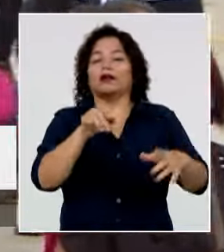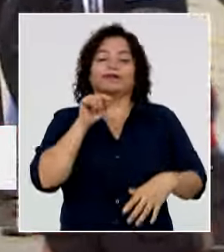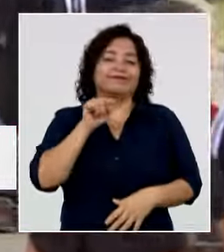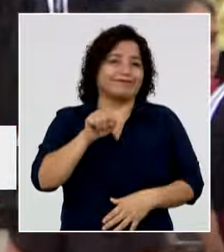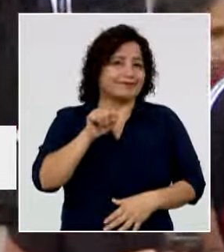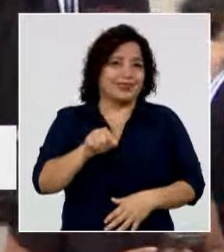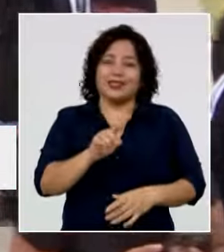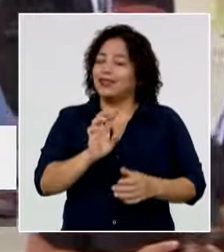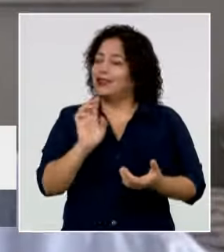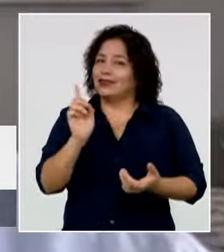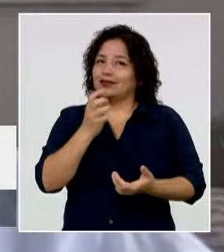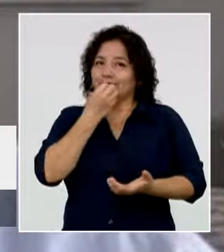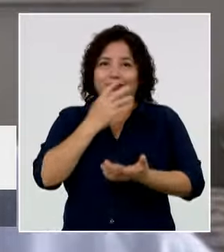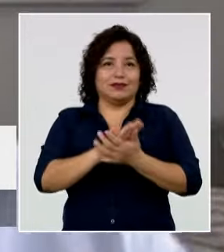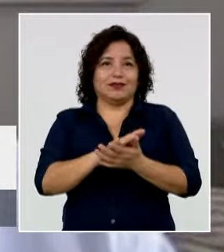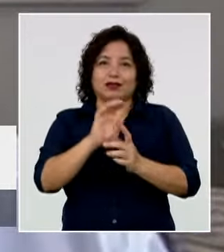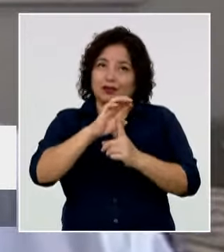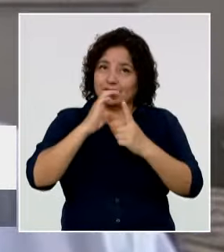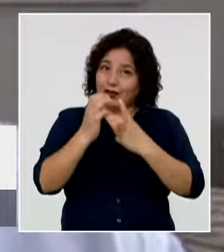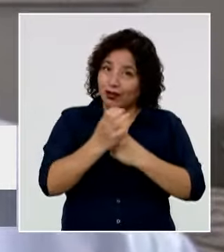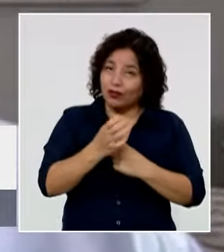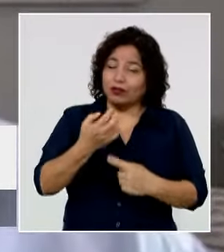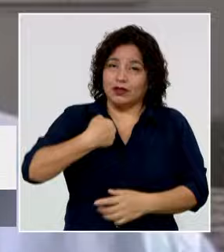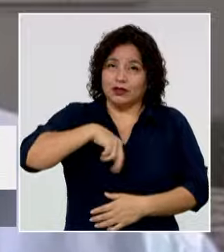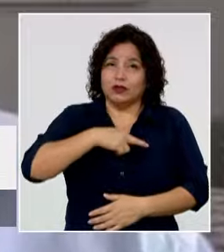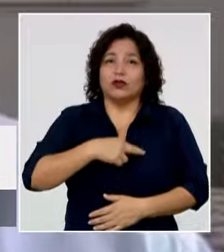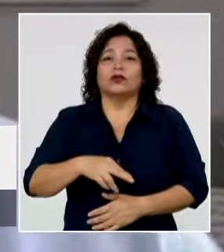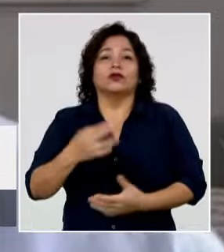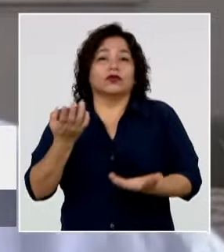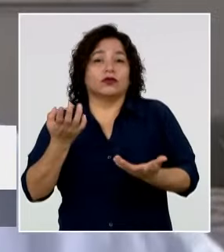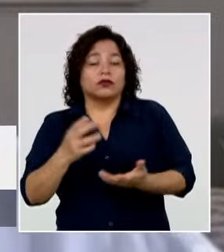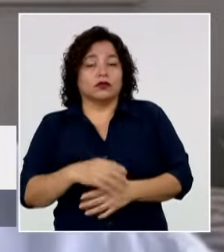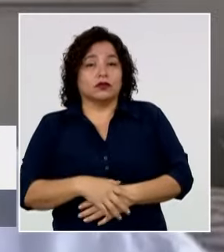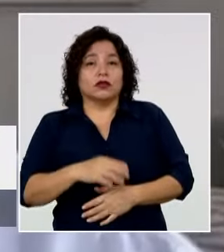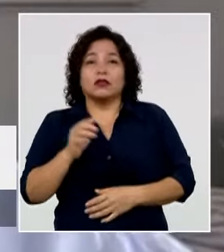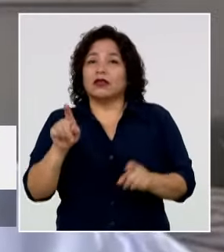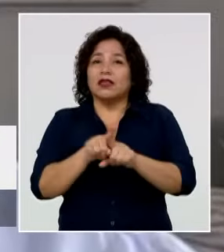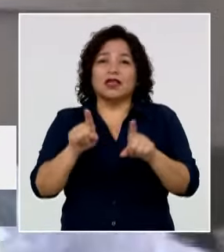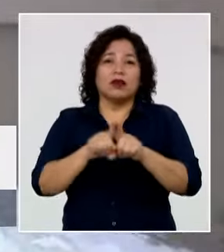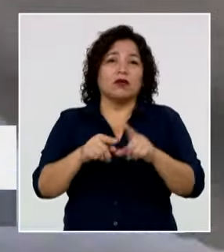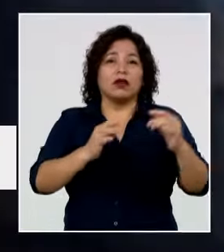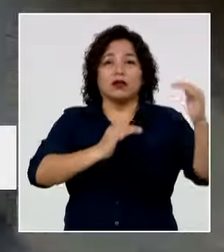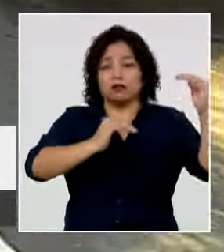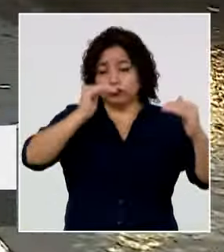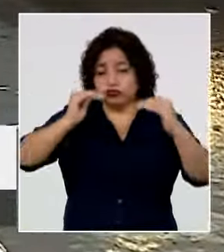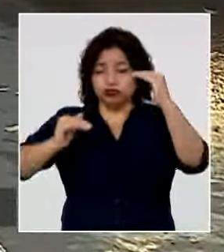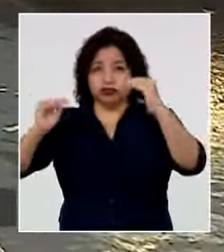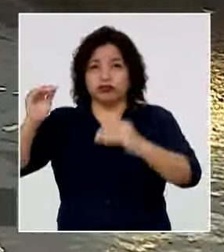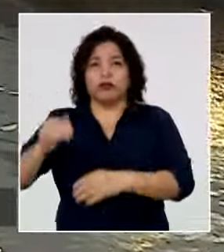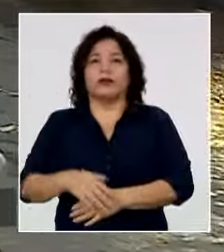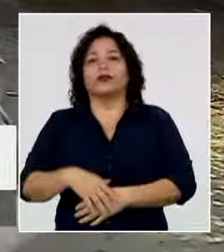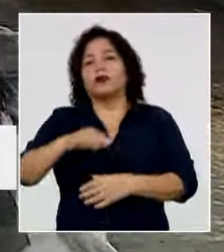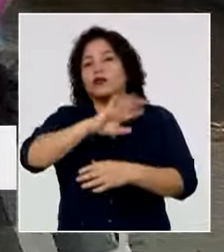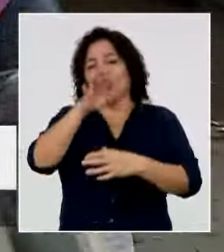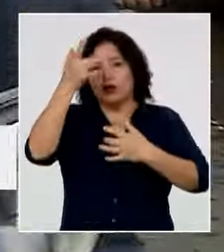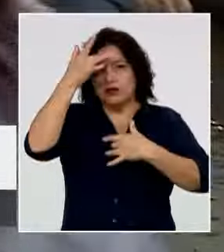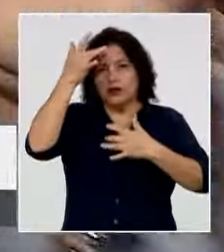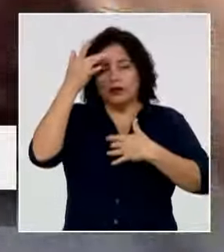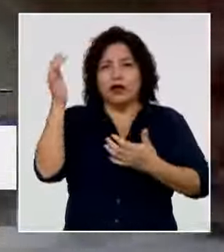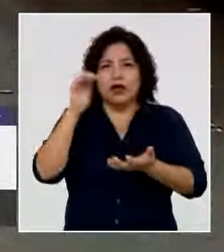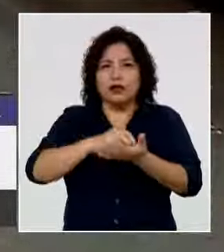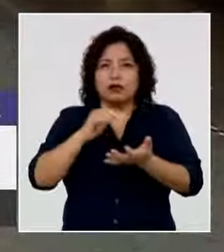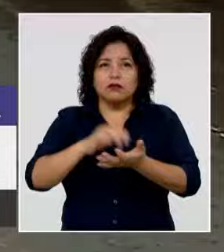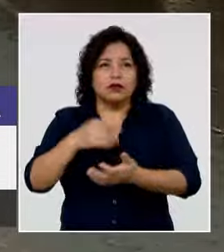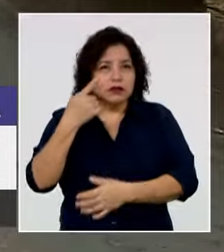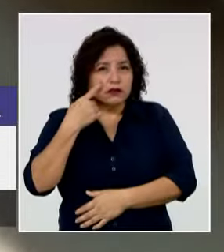parte cultural que depende mucho del nivel de educación y ocurre en todos los niveles sociales del Perú. Las enfermedades más habituales en esta